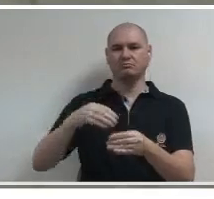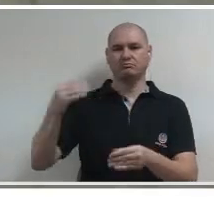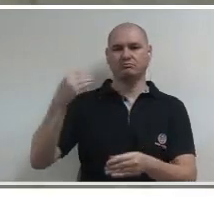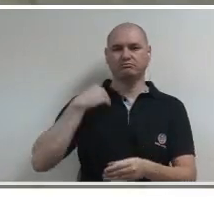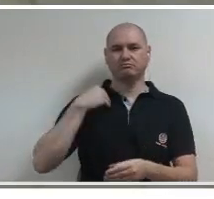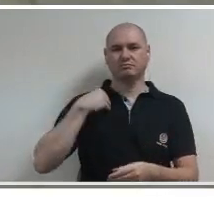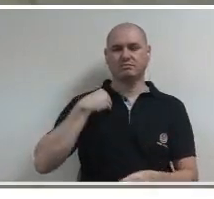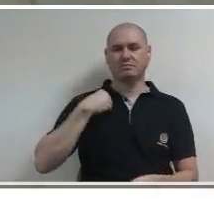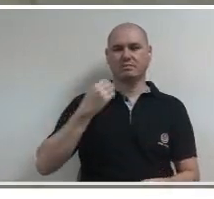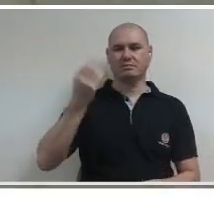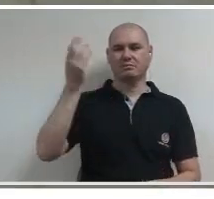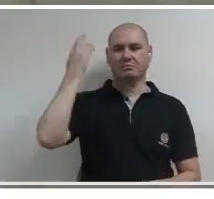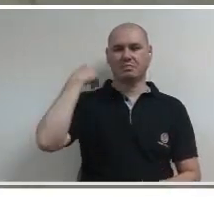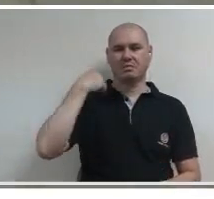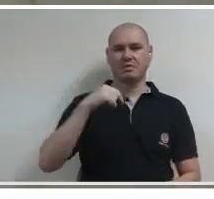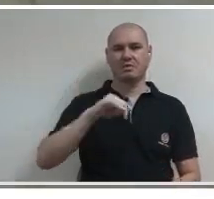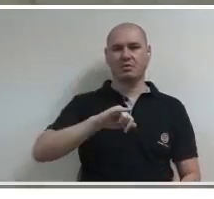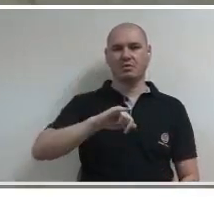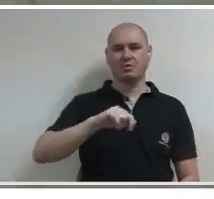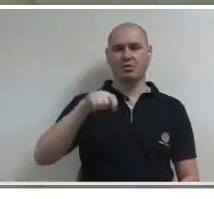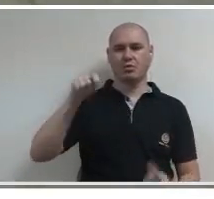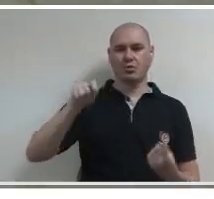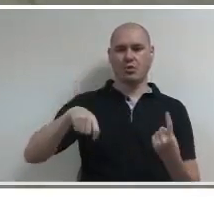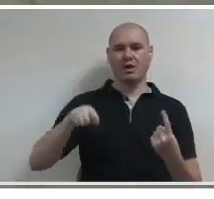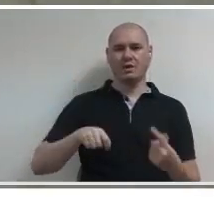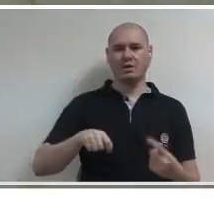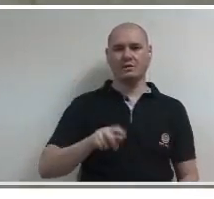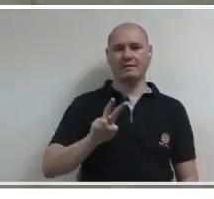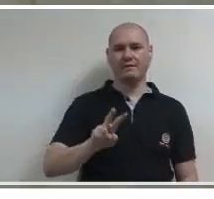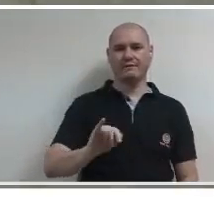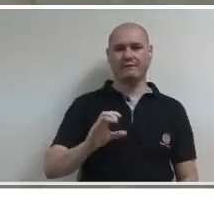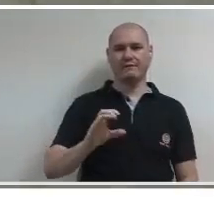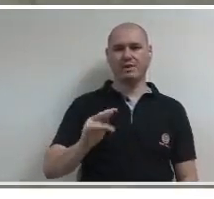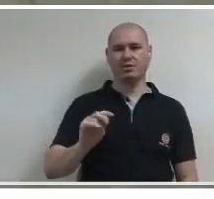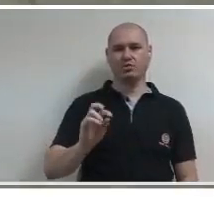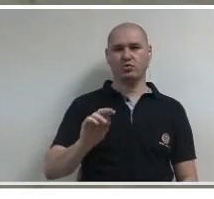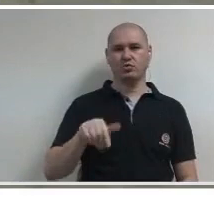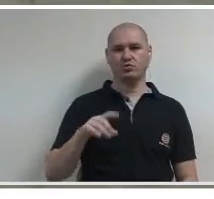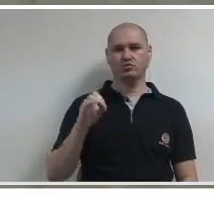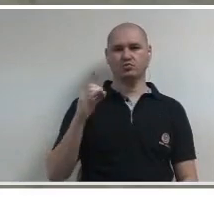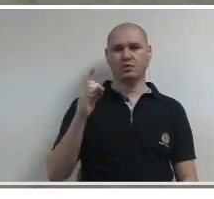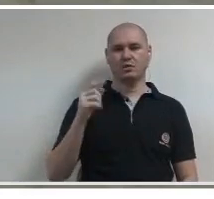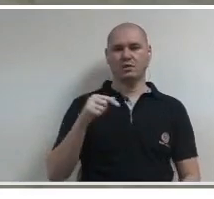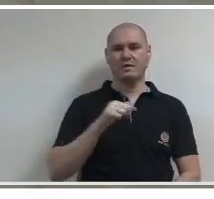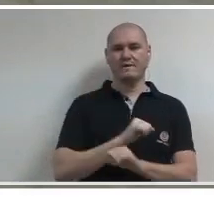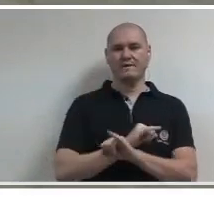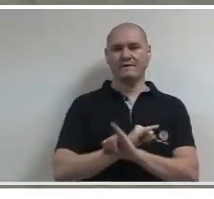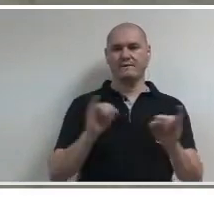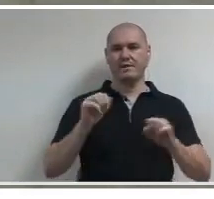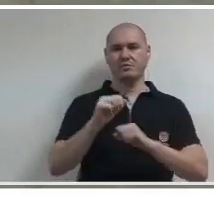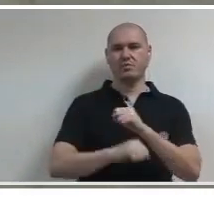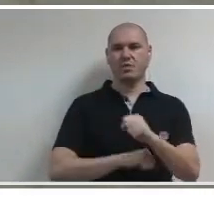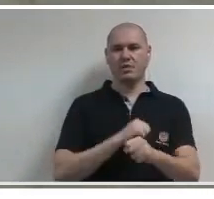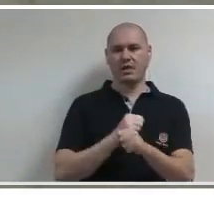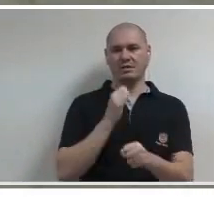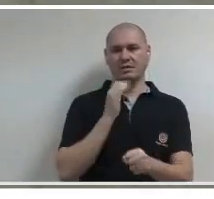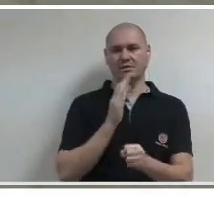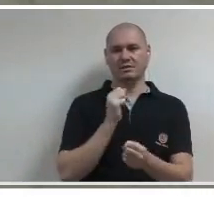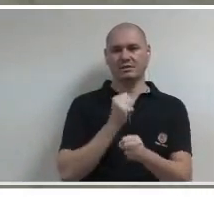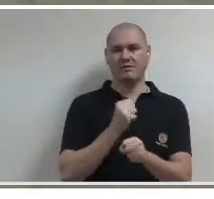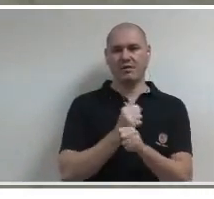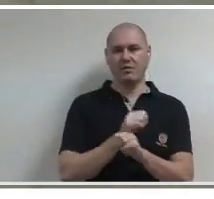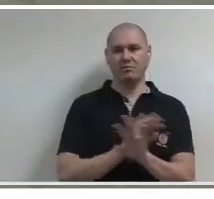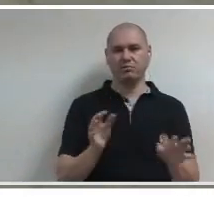en DEP, 31 de marzo, o a saber, de Víctor Gustavo Candia Gómez, juez electoral departamento Alto Paraná, Guava, o cumplí